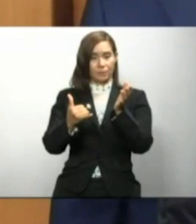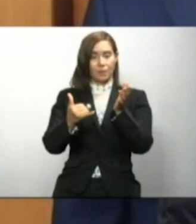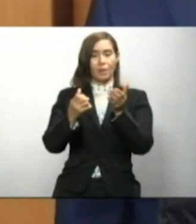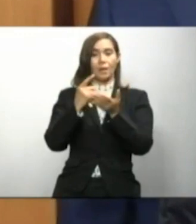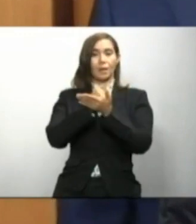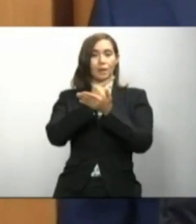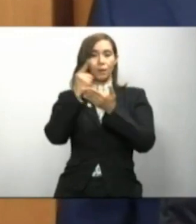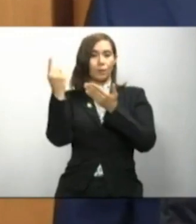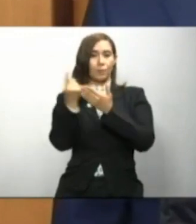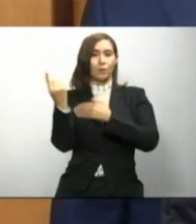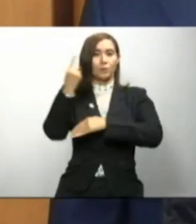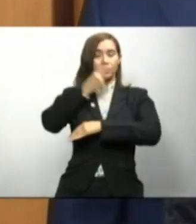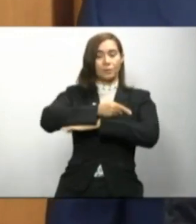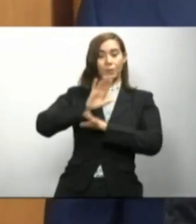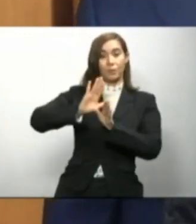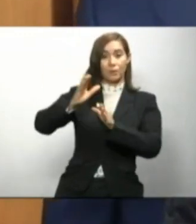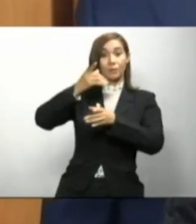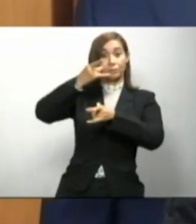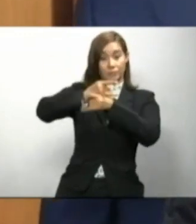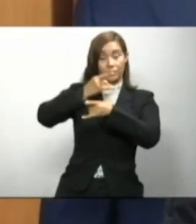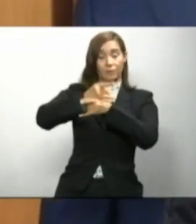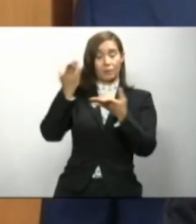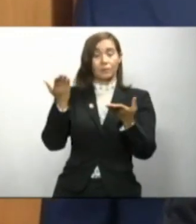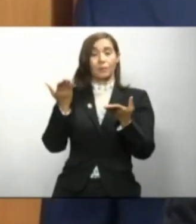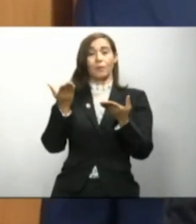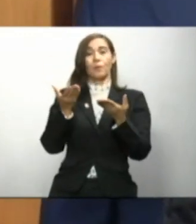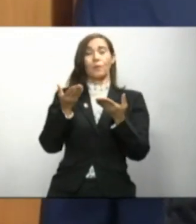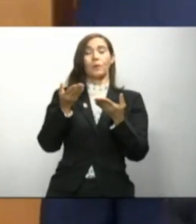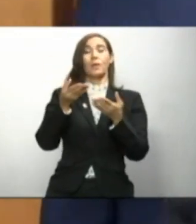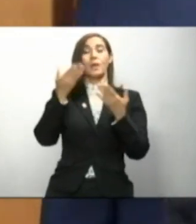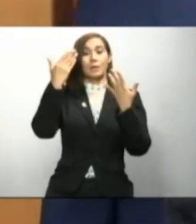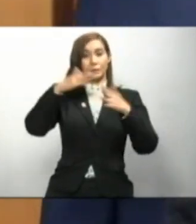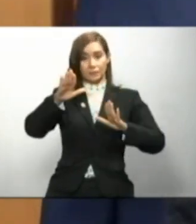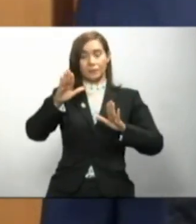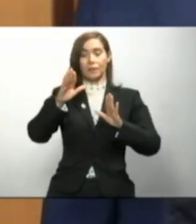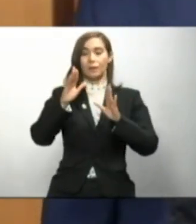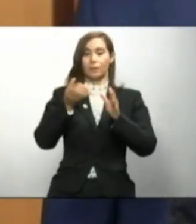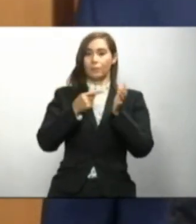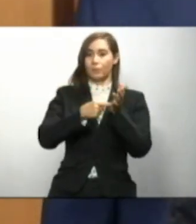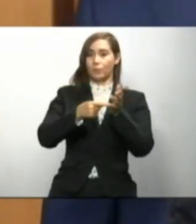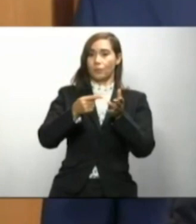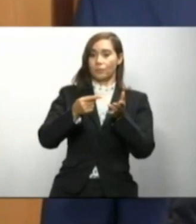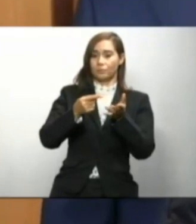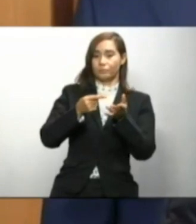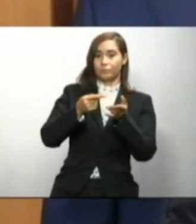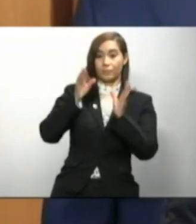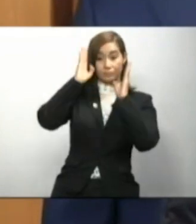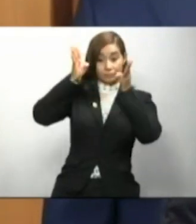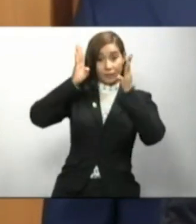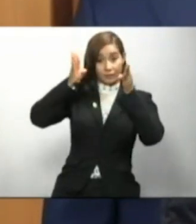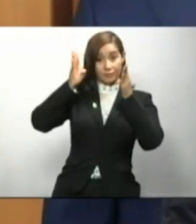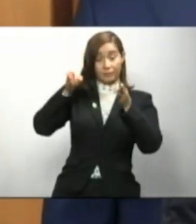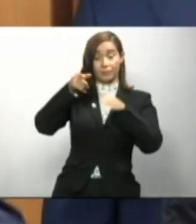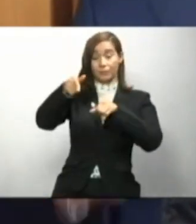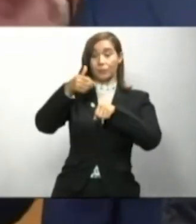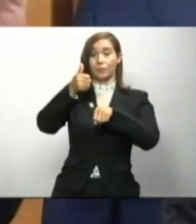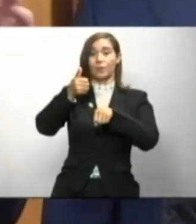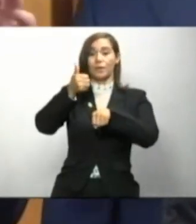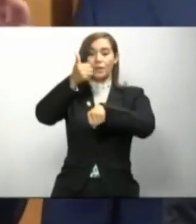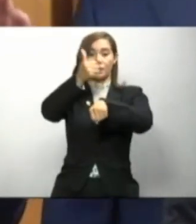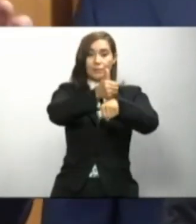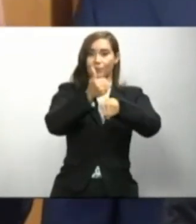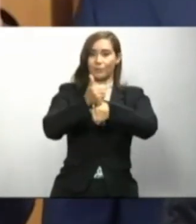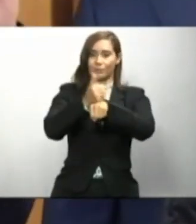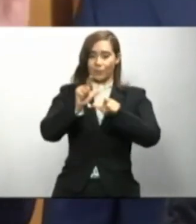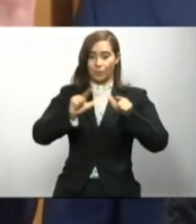días el tema del alcohol lo hemos tratado ya como un tema de seguridad nacional y se le han dado a estas instalaciones que eran instalaciones